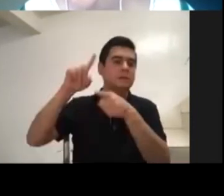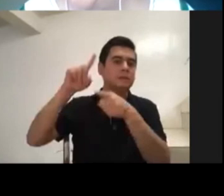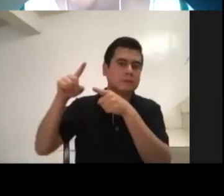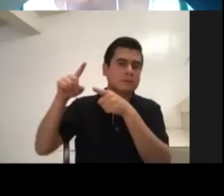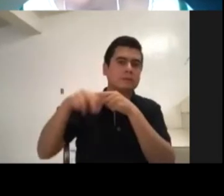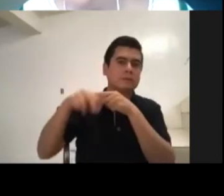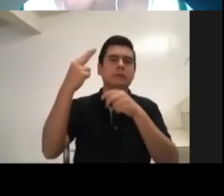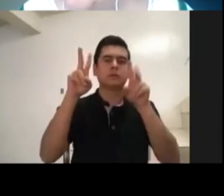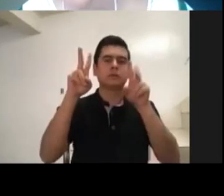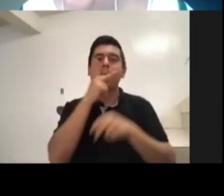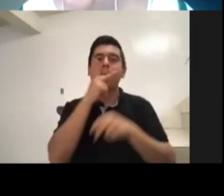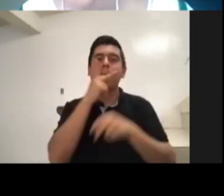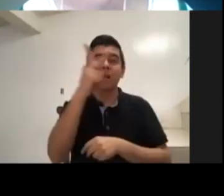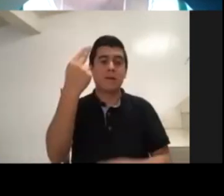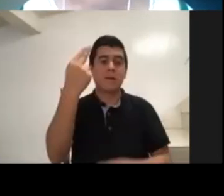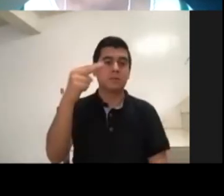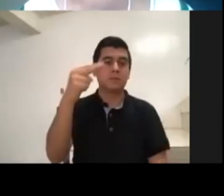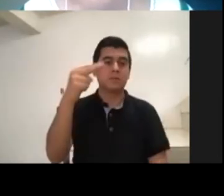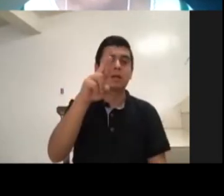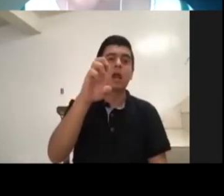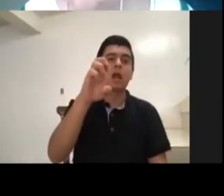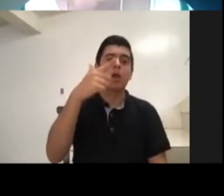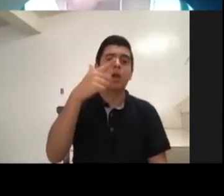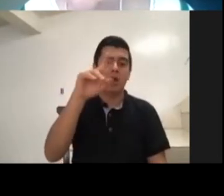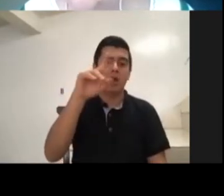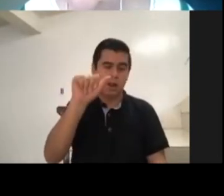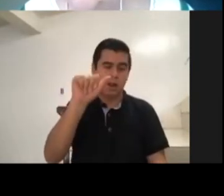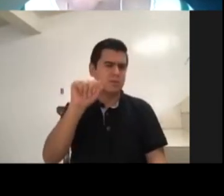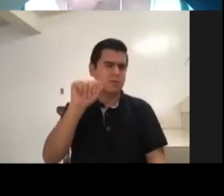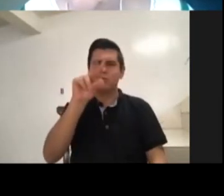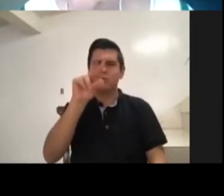gama donde hay de todo y para todos.